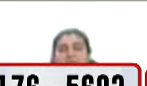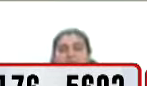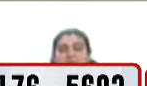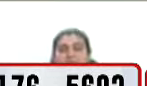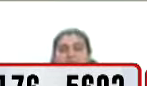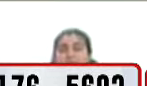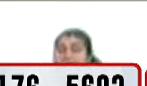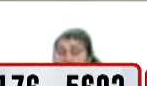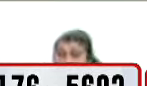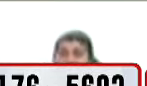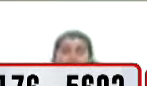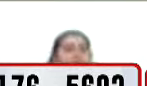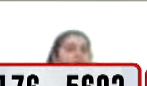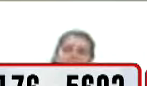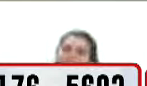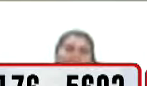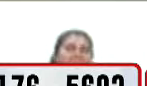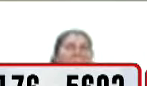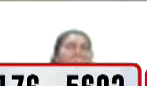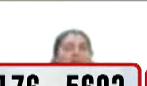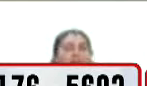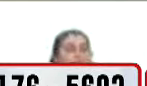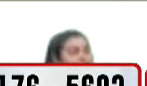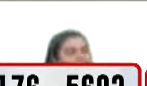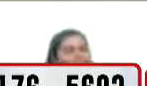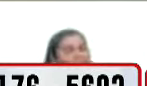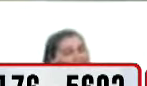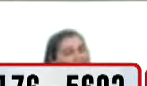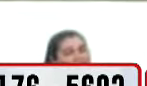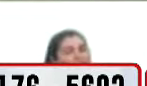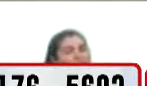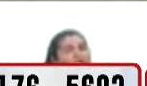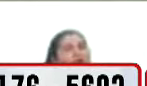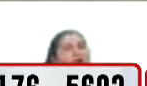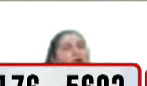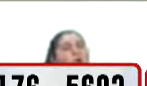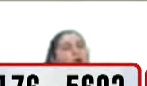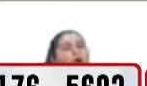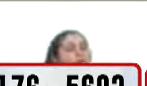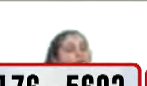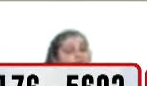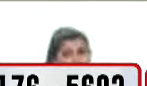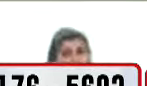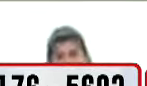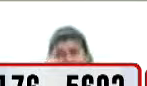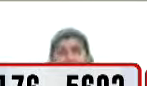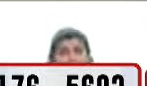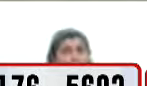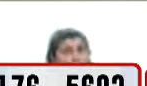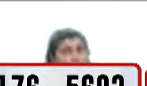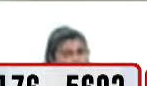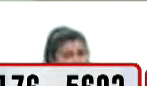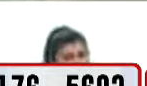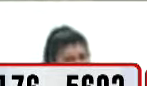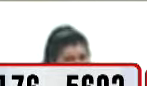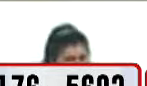Y la verdad que tenemos que recuperar el espacio para pensar un poquito más en profundidad que blanco y negro. ¿Nuestro Estado funciona mal? Sí, claro que funciona mal. Y creo que muchos